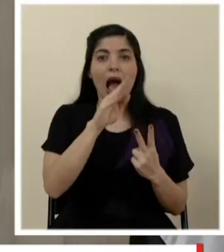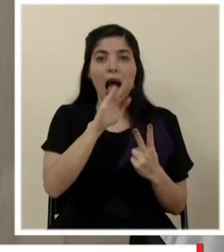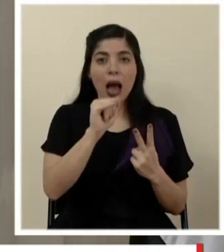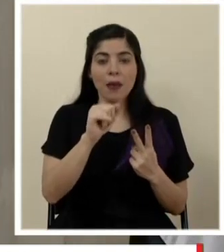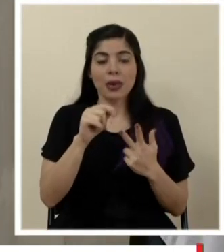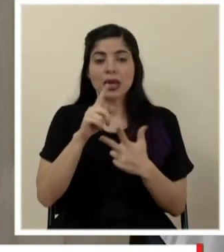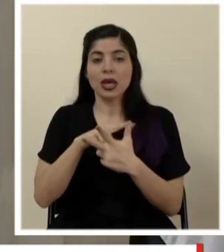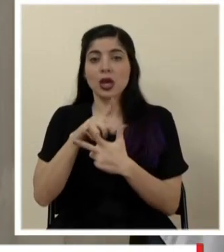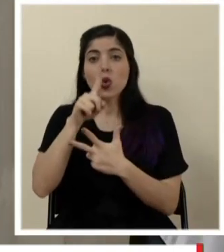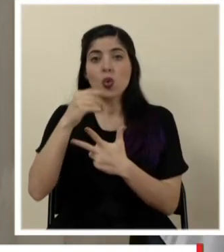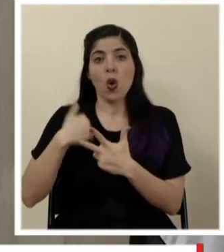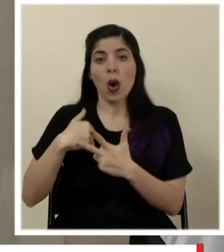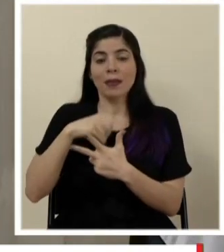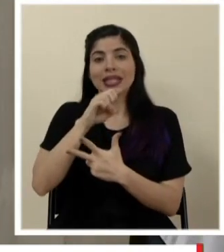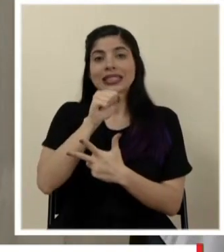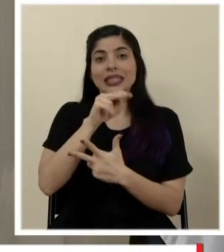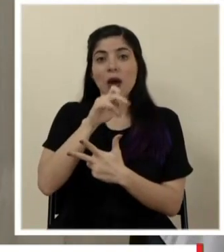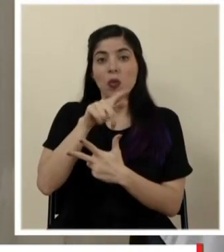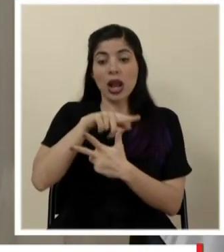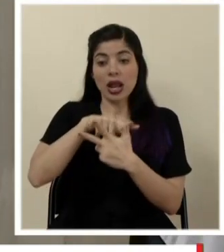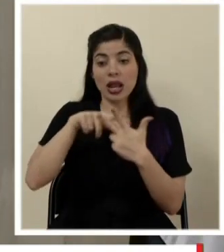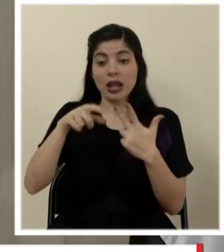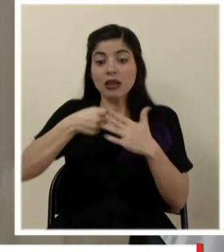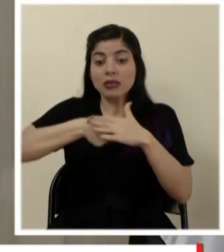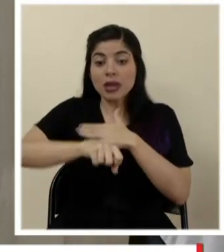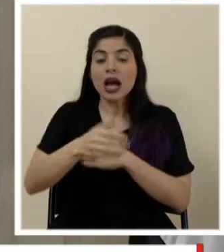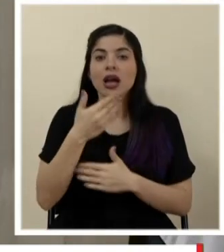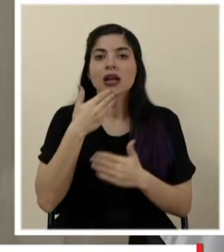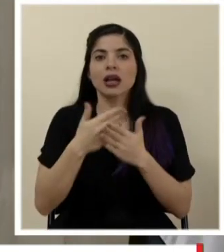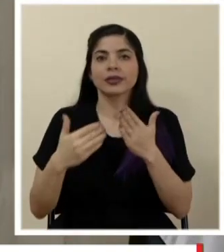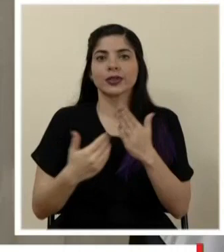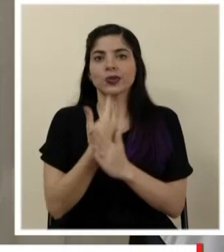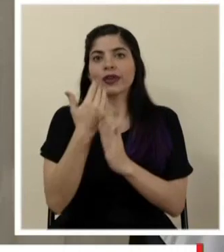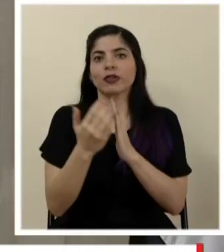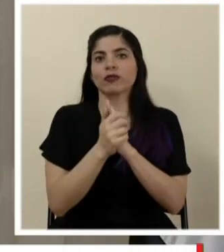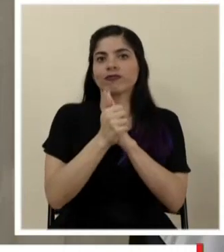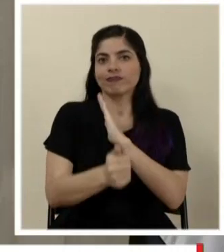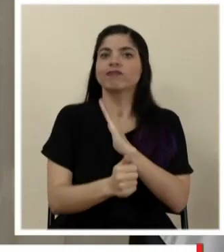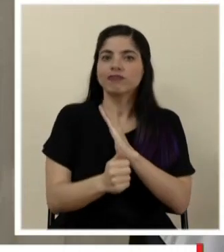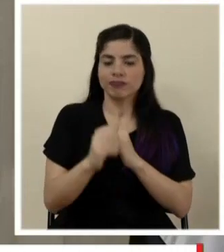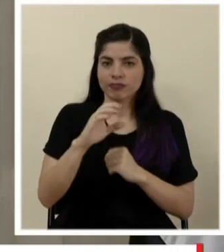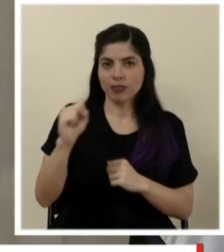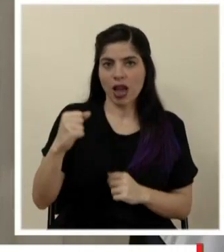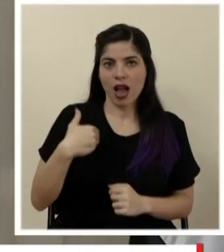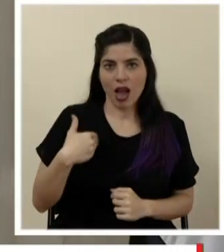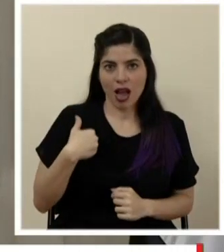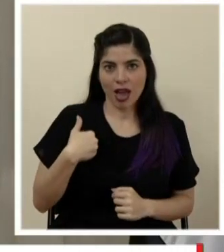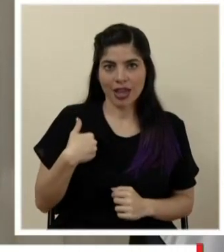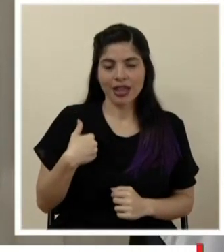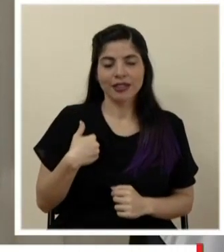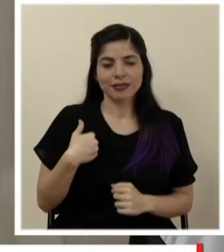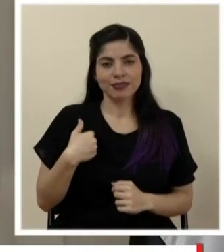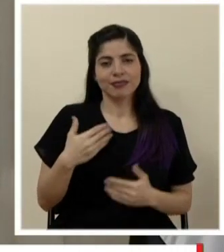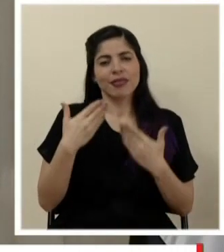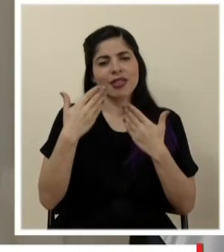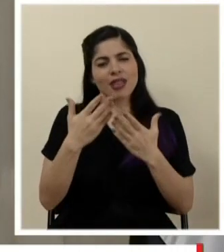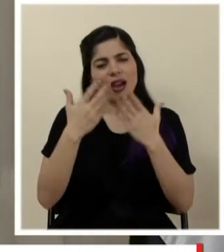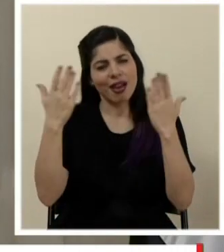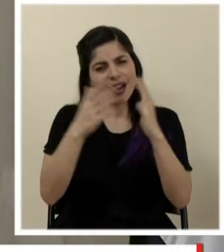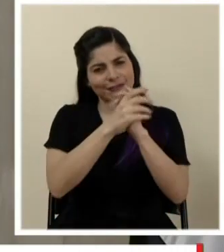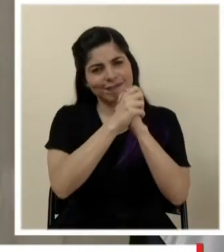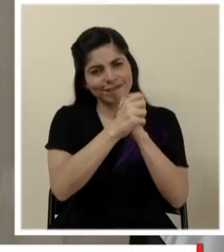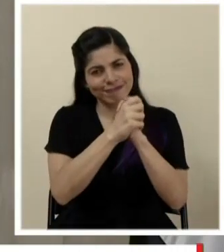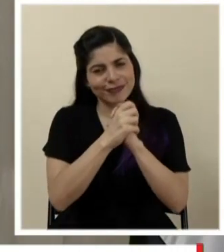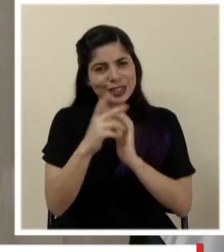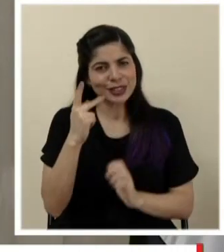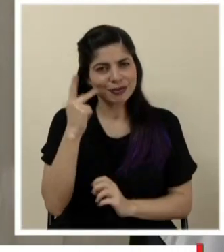nacido en nuestra Seguridad Social gracias a esta nueva capacidad que ofrece la Seguridad Social. Le damos una gran